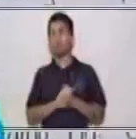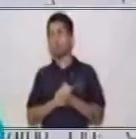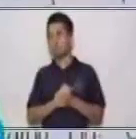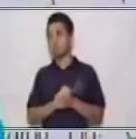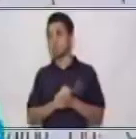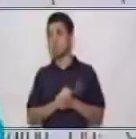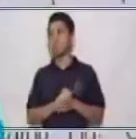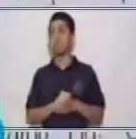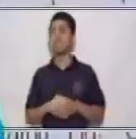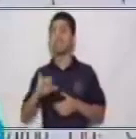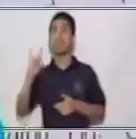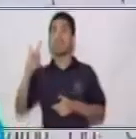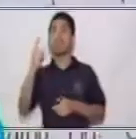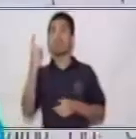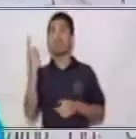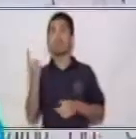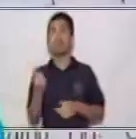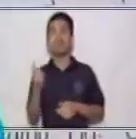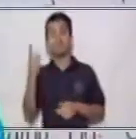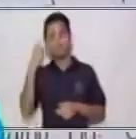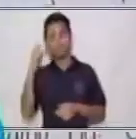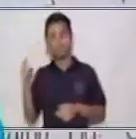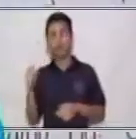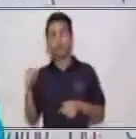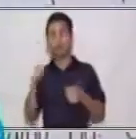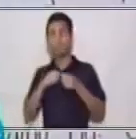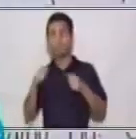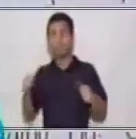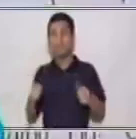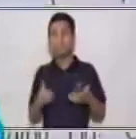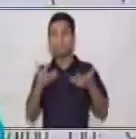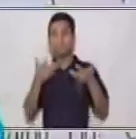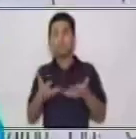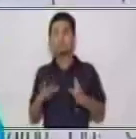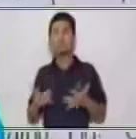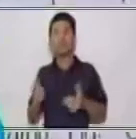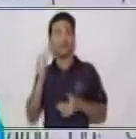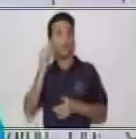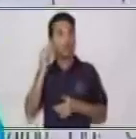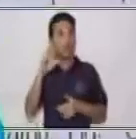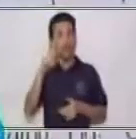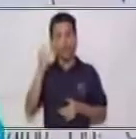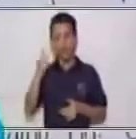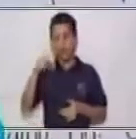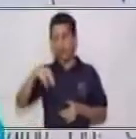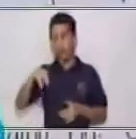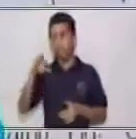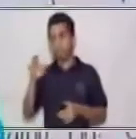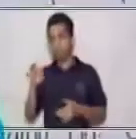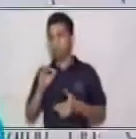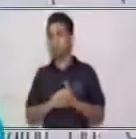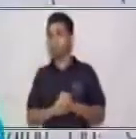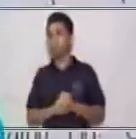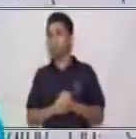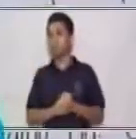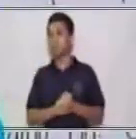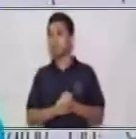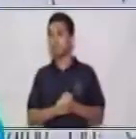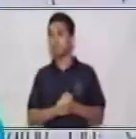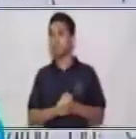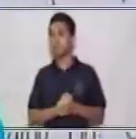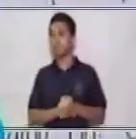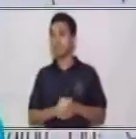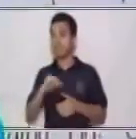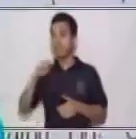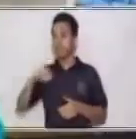las medidas de masa o peso es el gramo. Solo quiero hacerte una aclaración. La masa